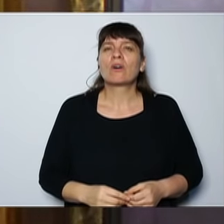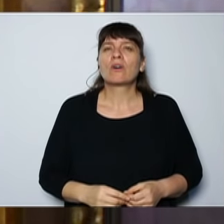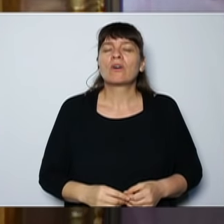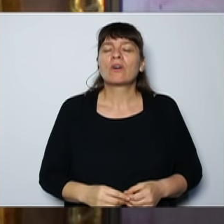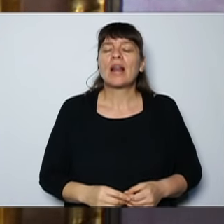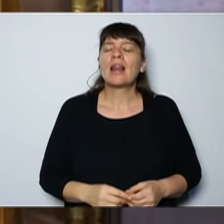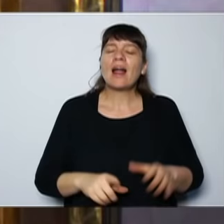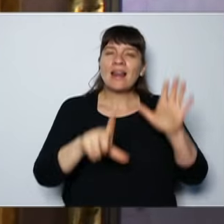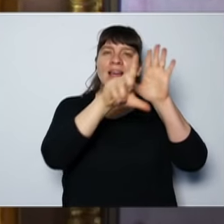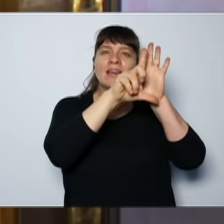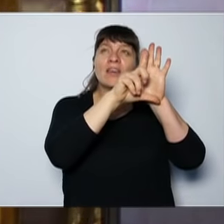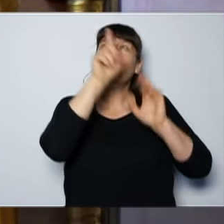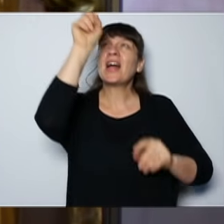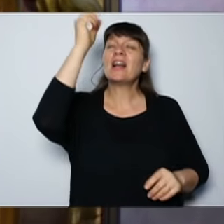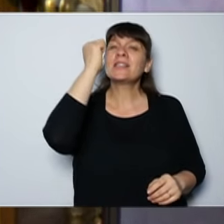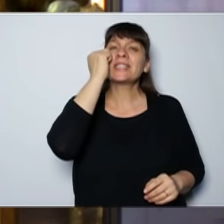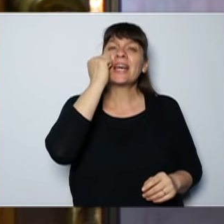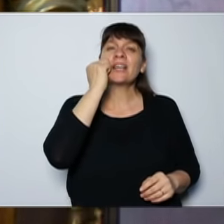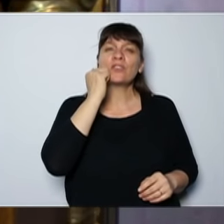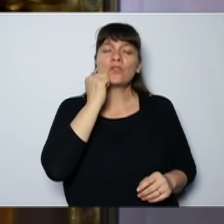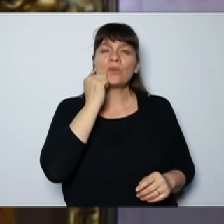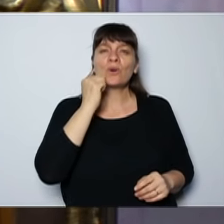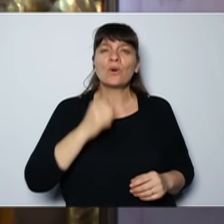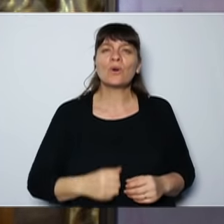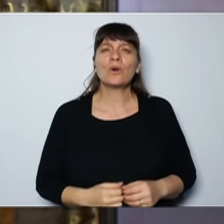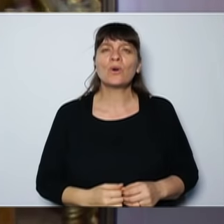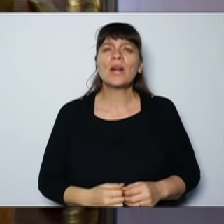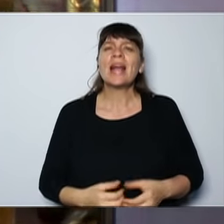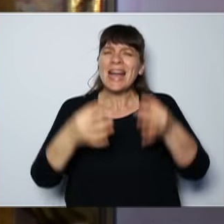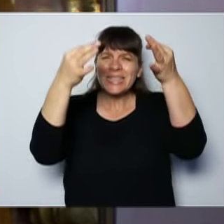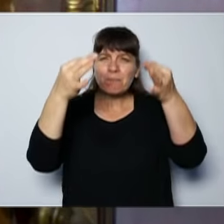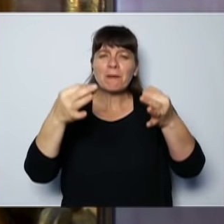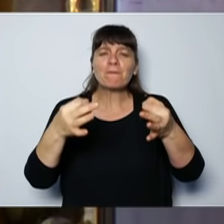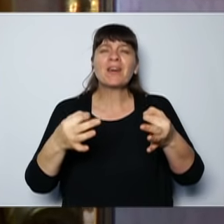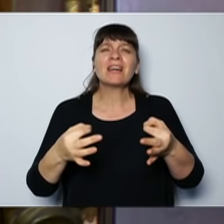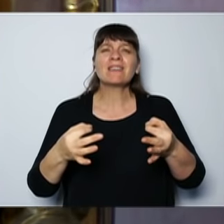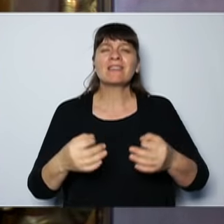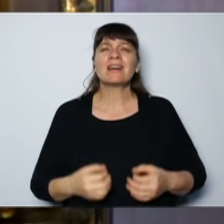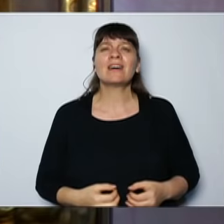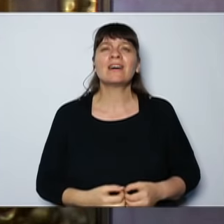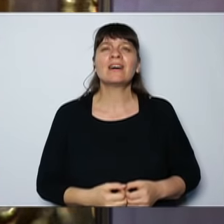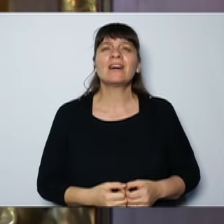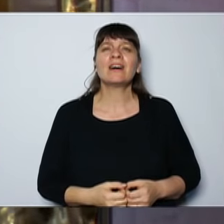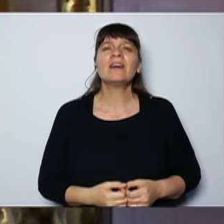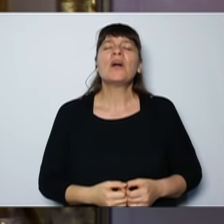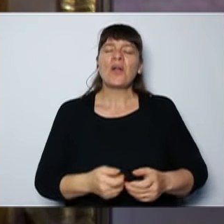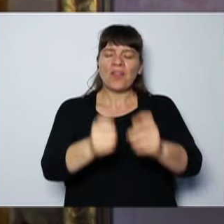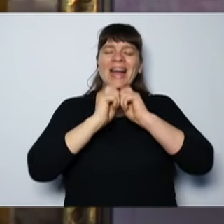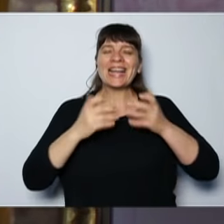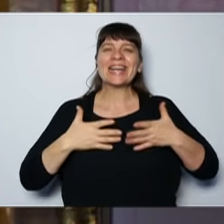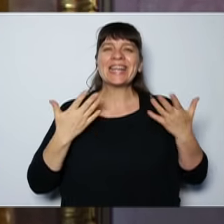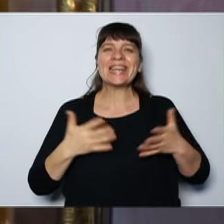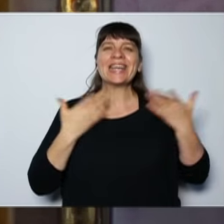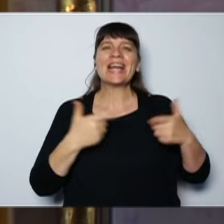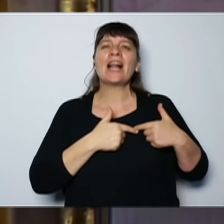justos. La ley del Señor es perfecta,